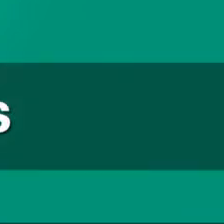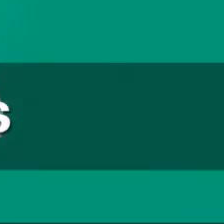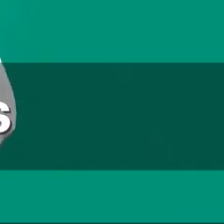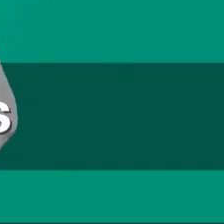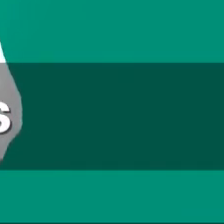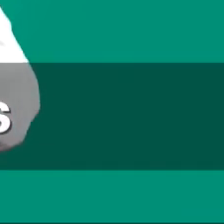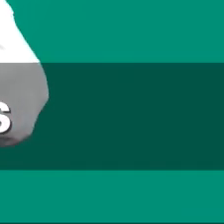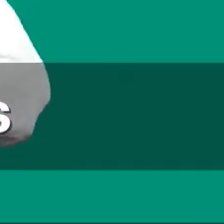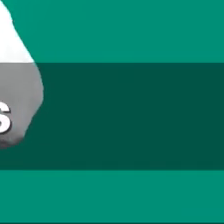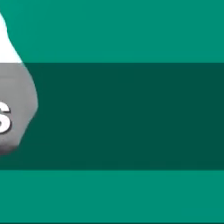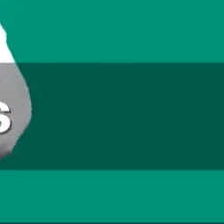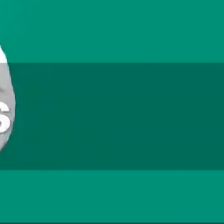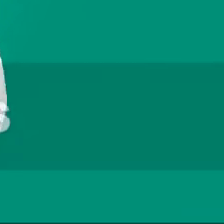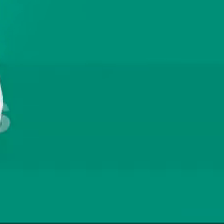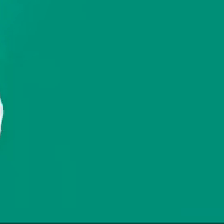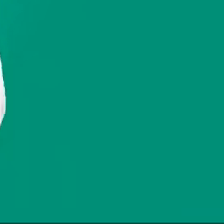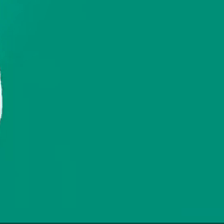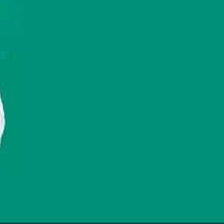Juegos Paralímpicos.